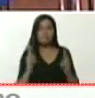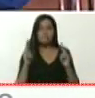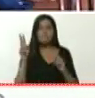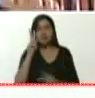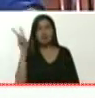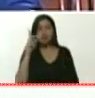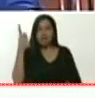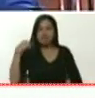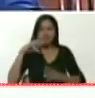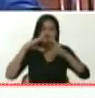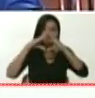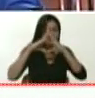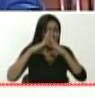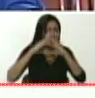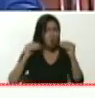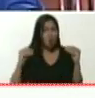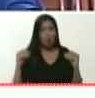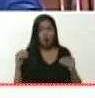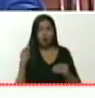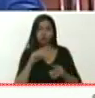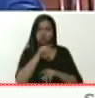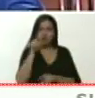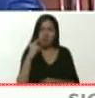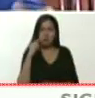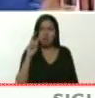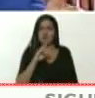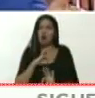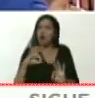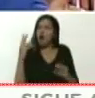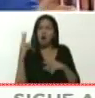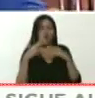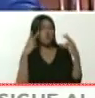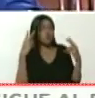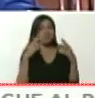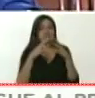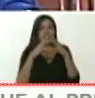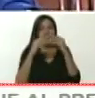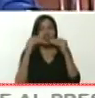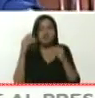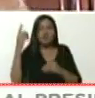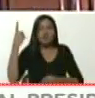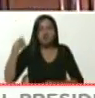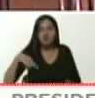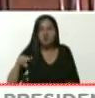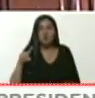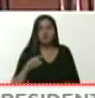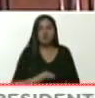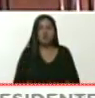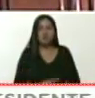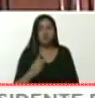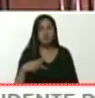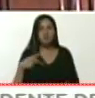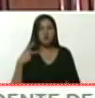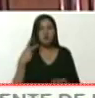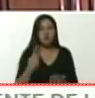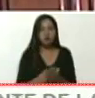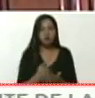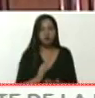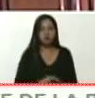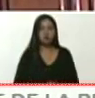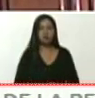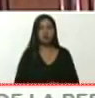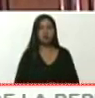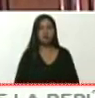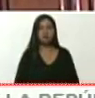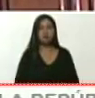tiene todo, compañero. ¿O es que ustedes no se han dado cuenta? Lo tenemos todo, con voluntad,